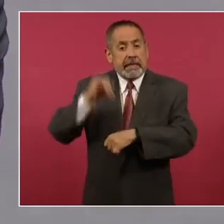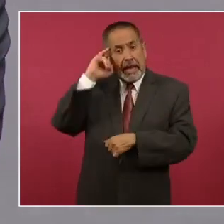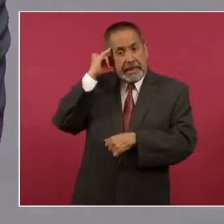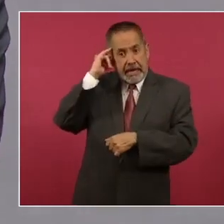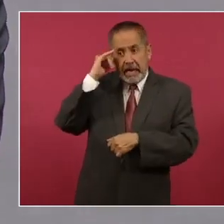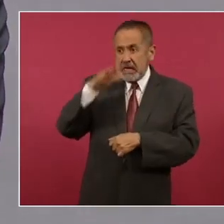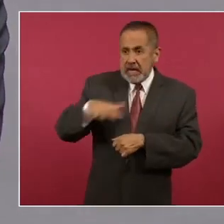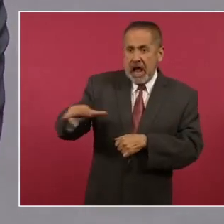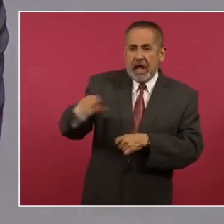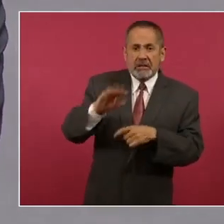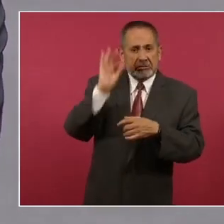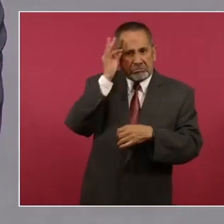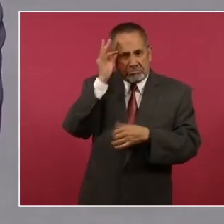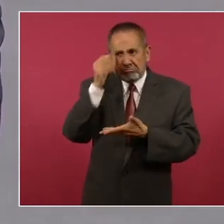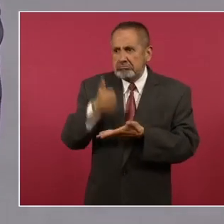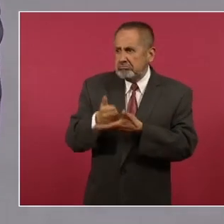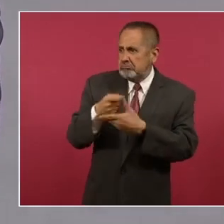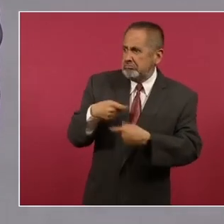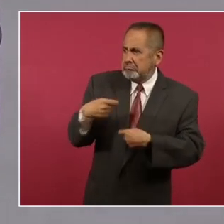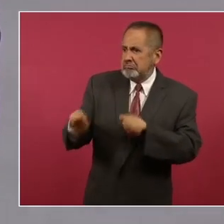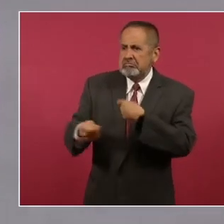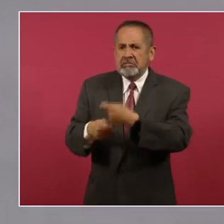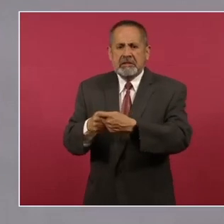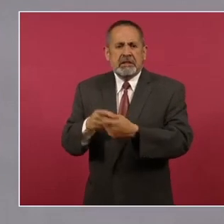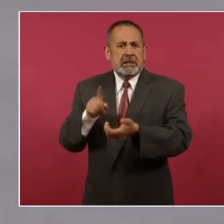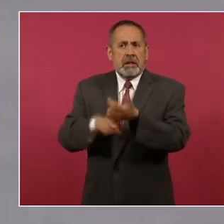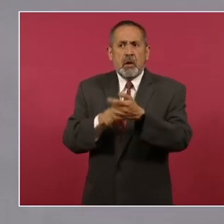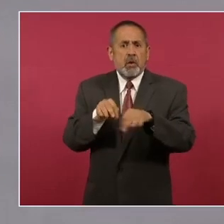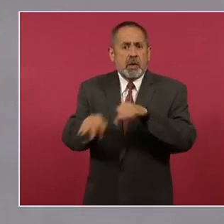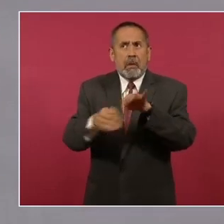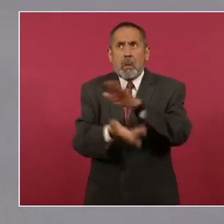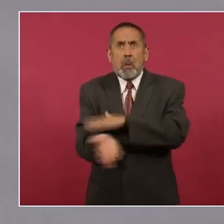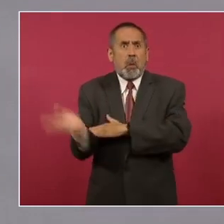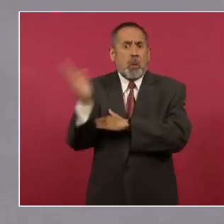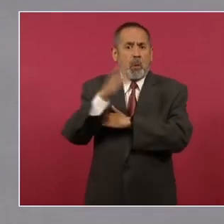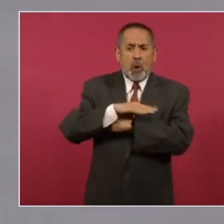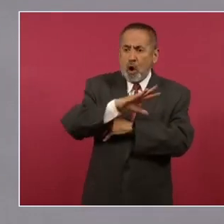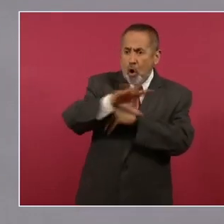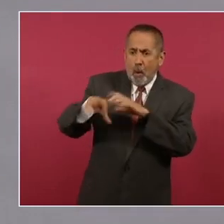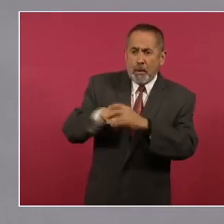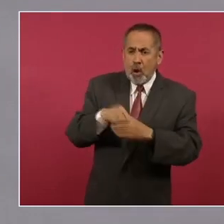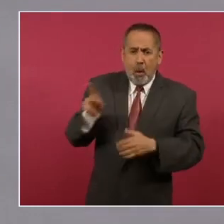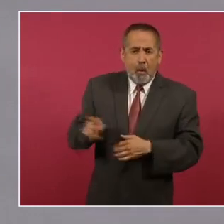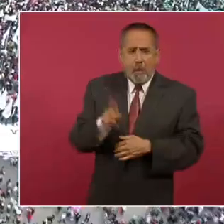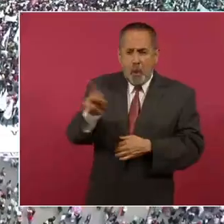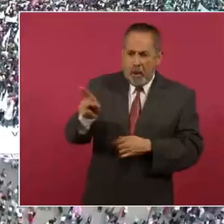indígenas, de peones y de jornaleros del medio rural.